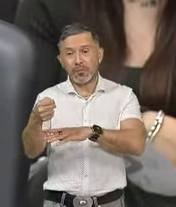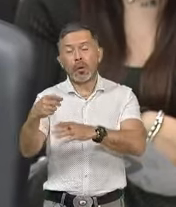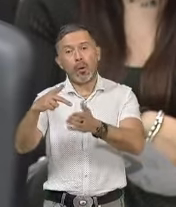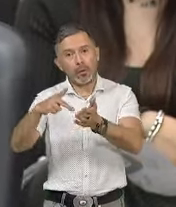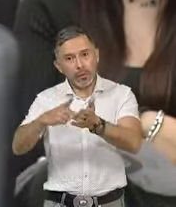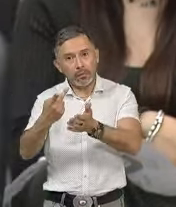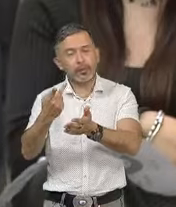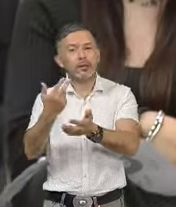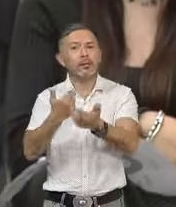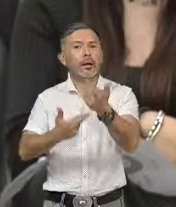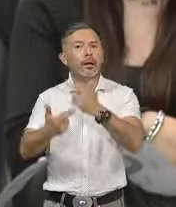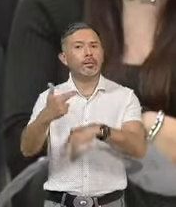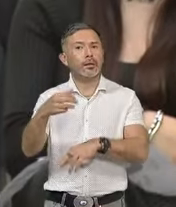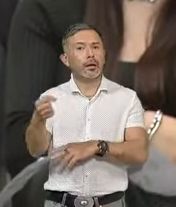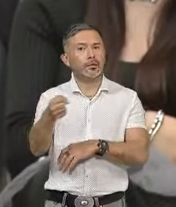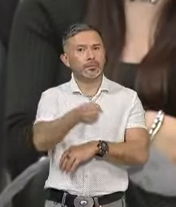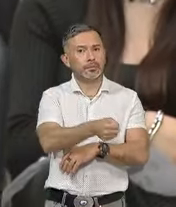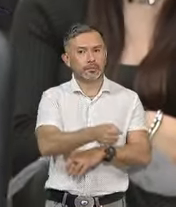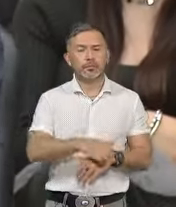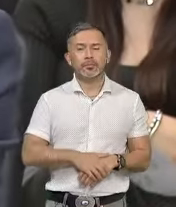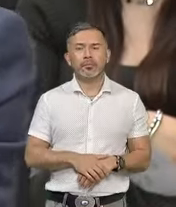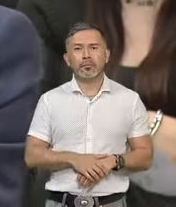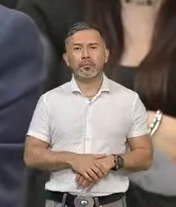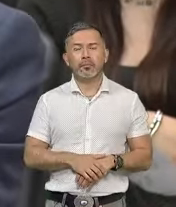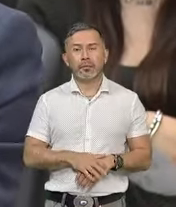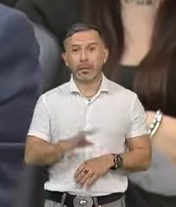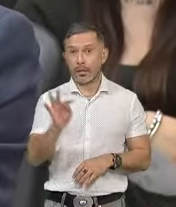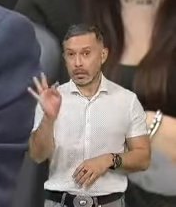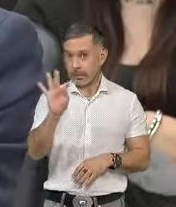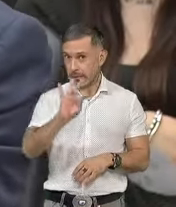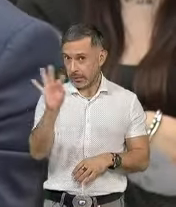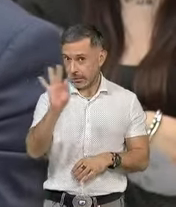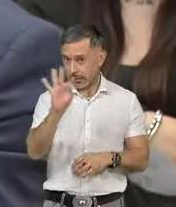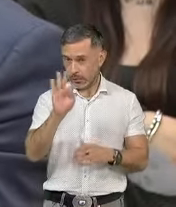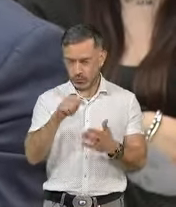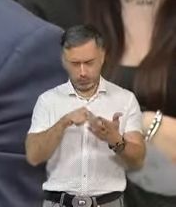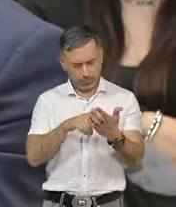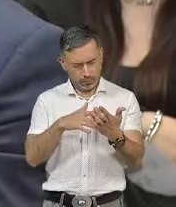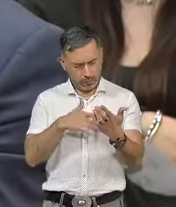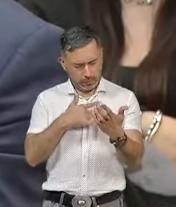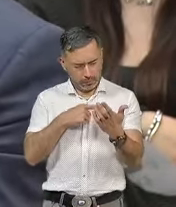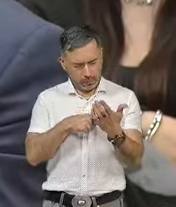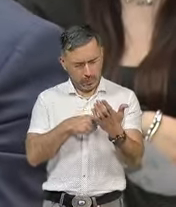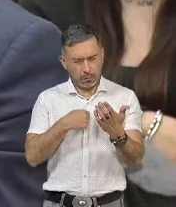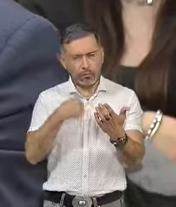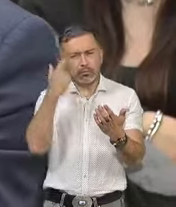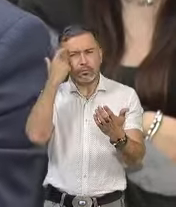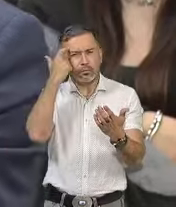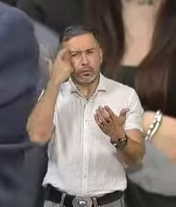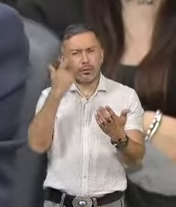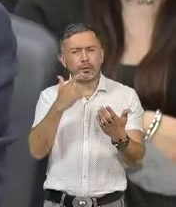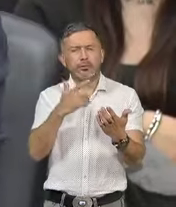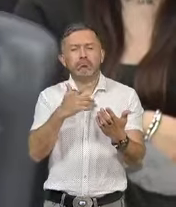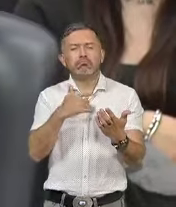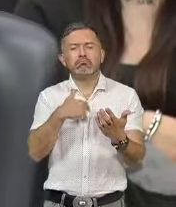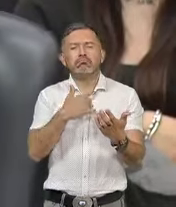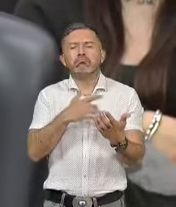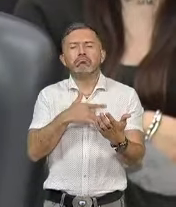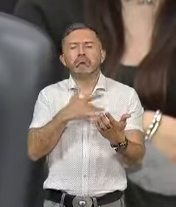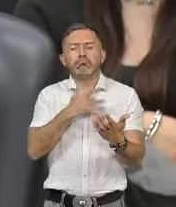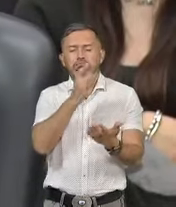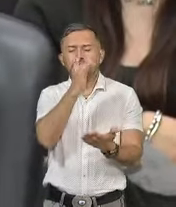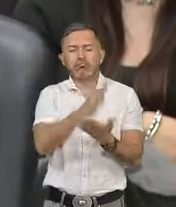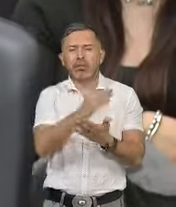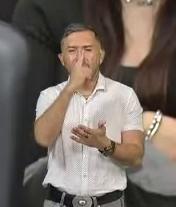vuelve un dedo de sentido común podrá apreciar que no se